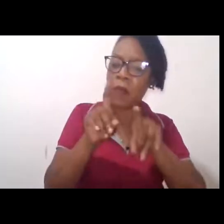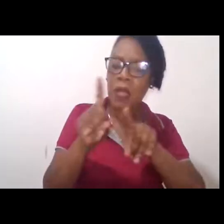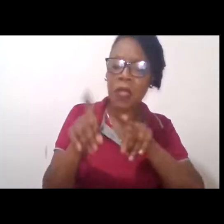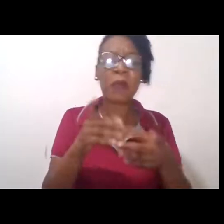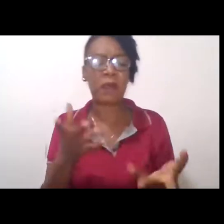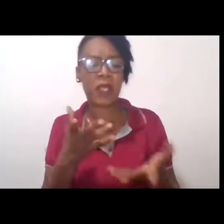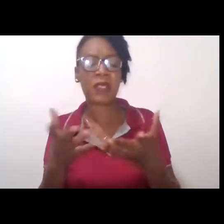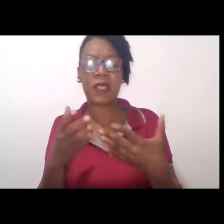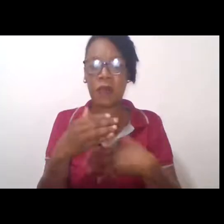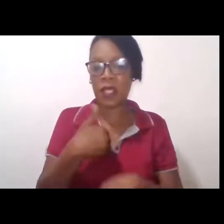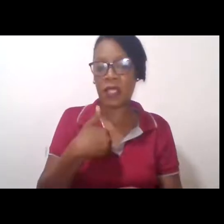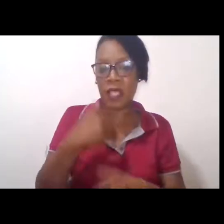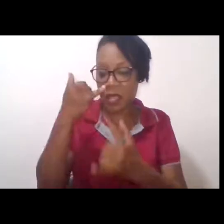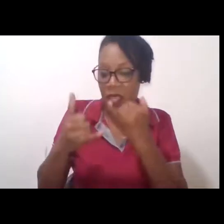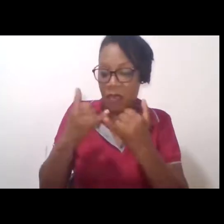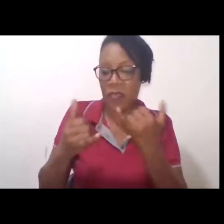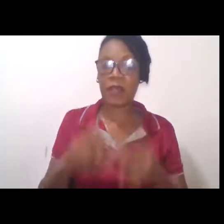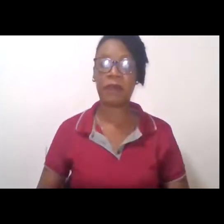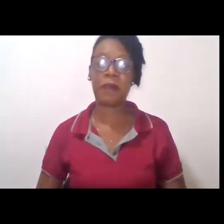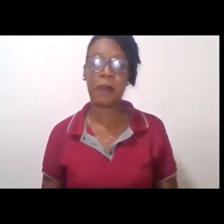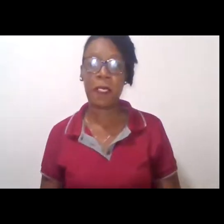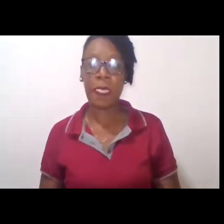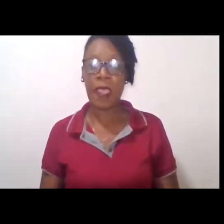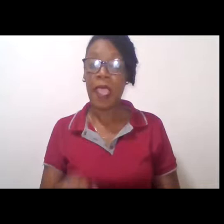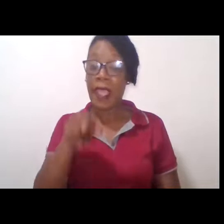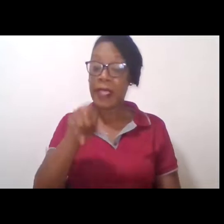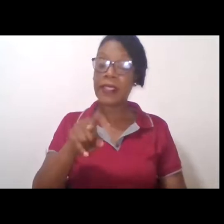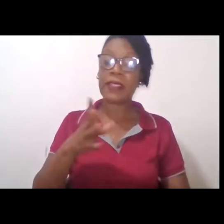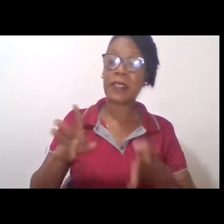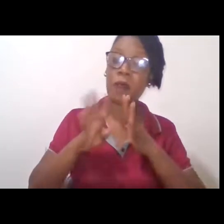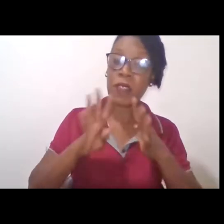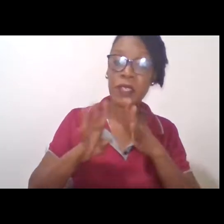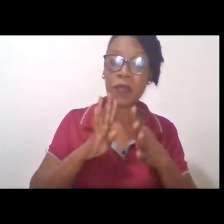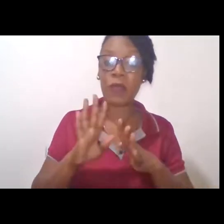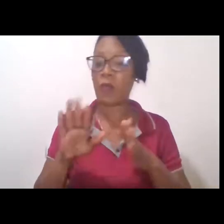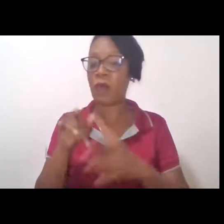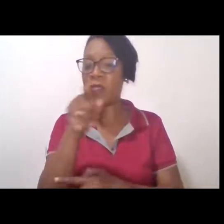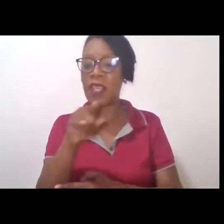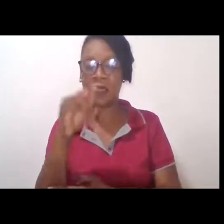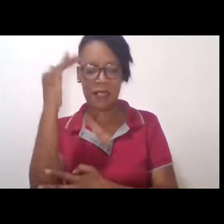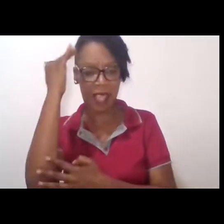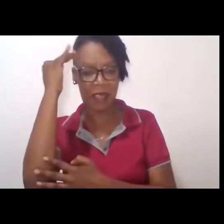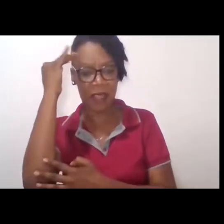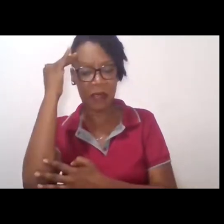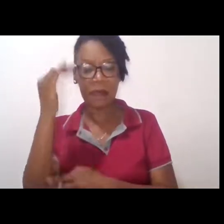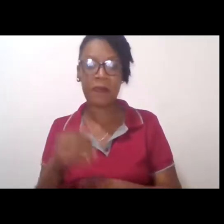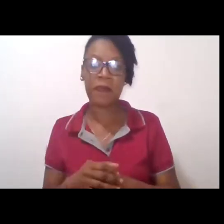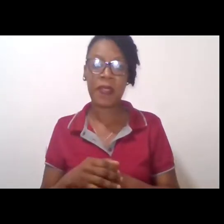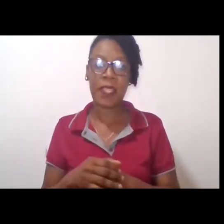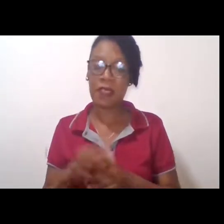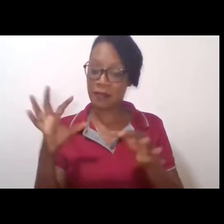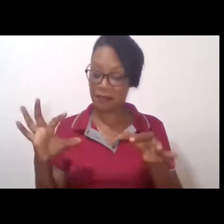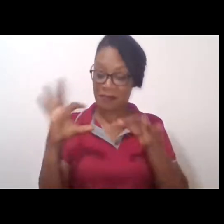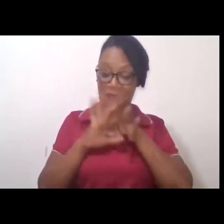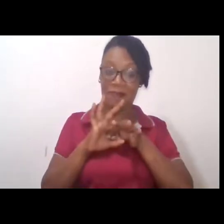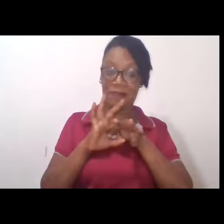plenaria que vamos a tener al final. Este conversatorio, como ustedes saben, está permitiendo la conexión